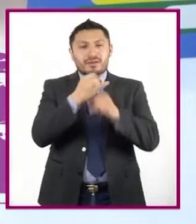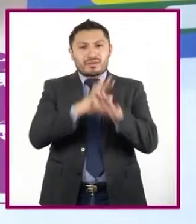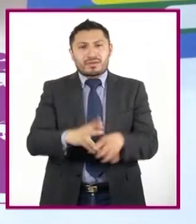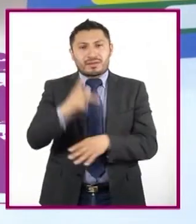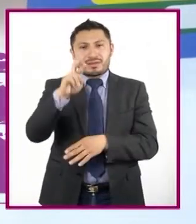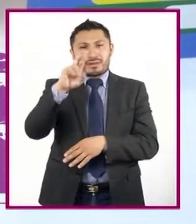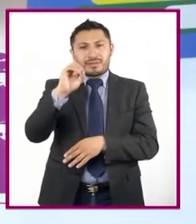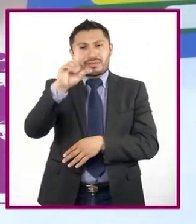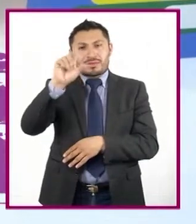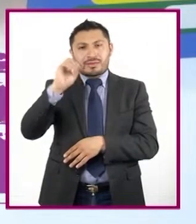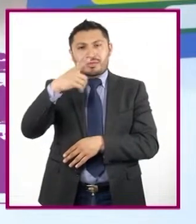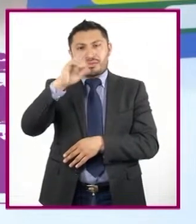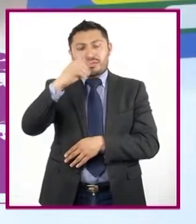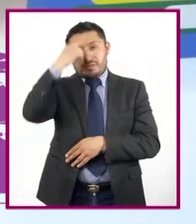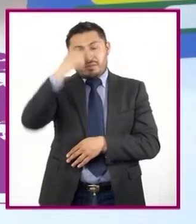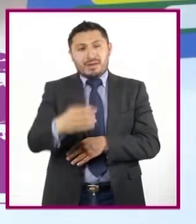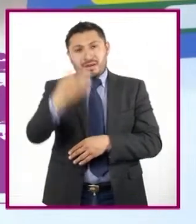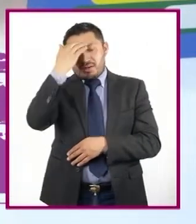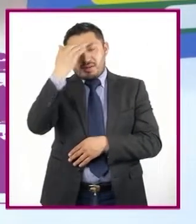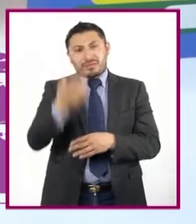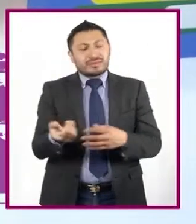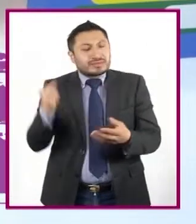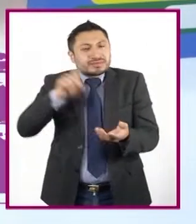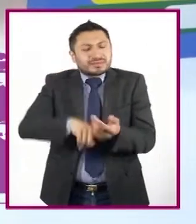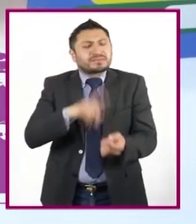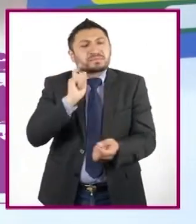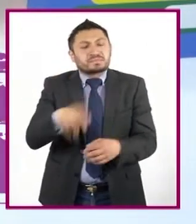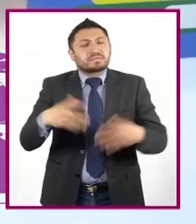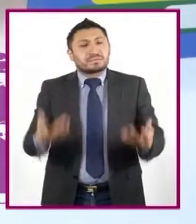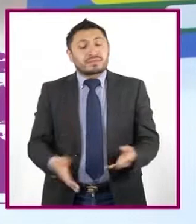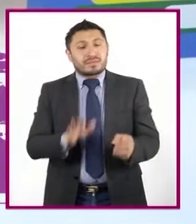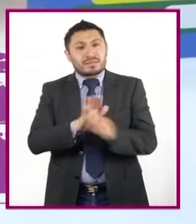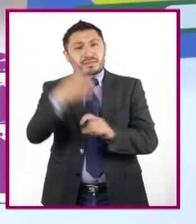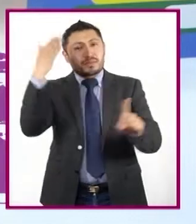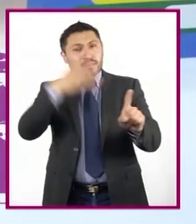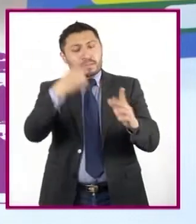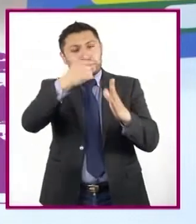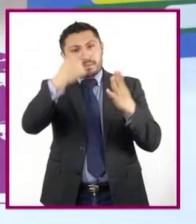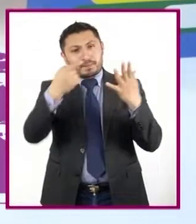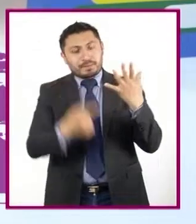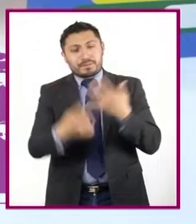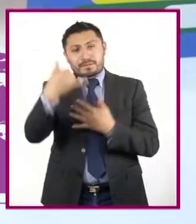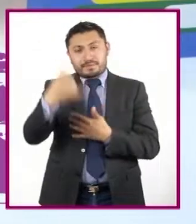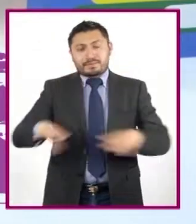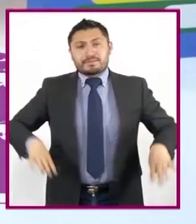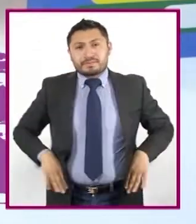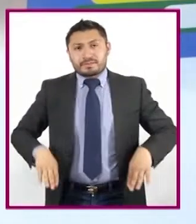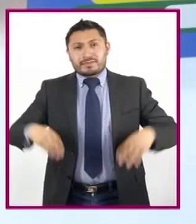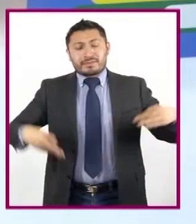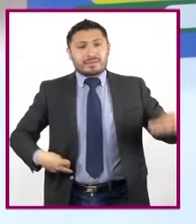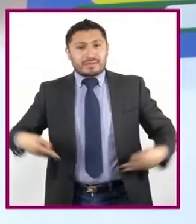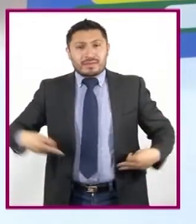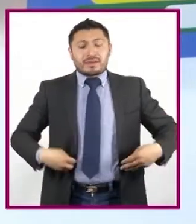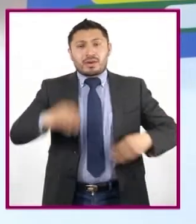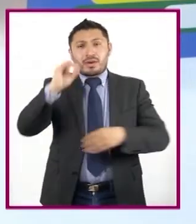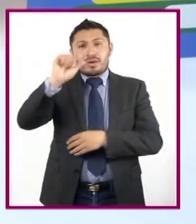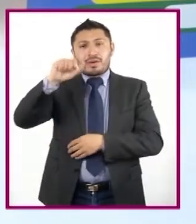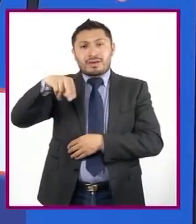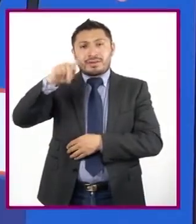para anticipar el contenido, los propósitos y las características de una obra literaria o una